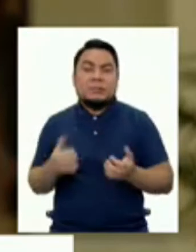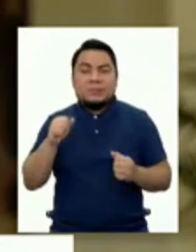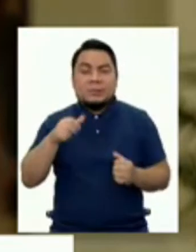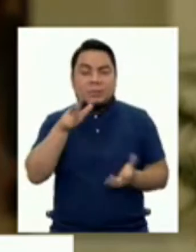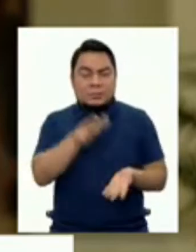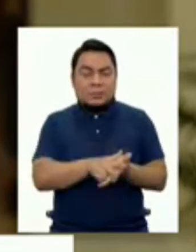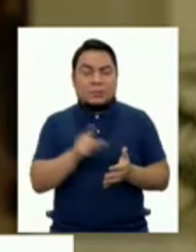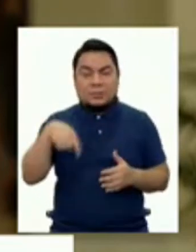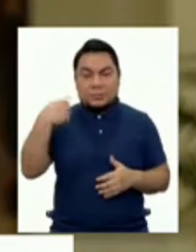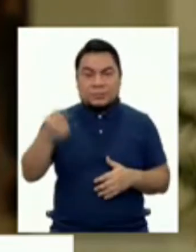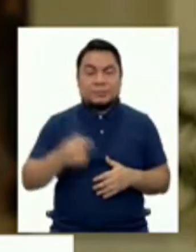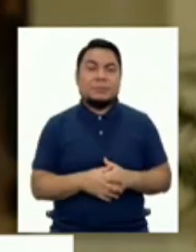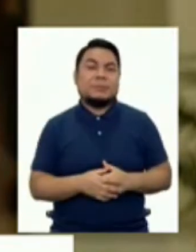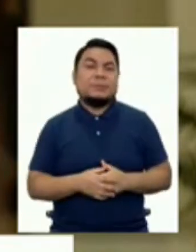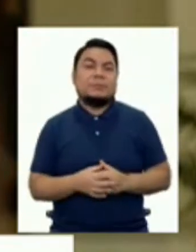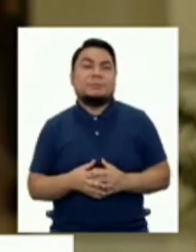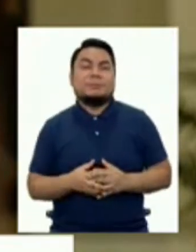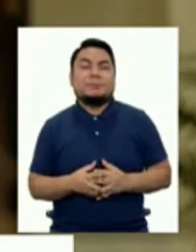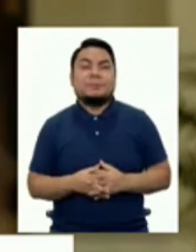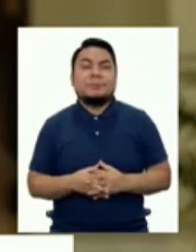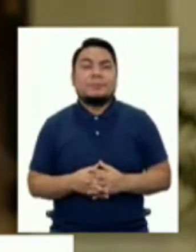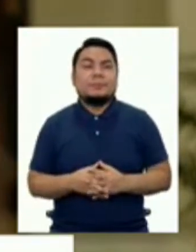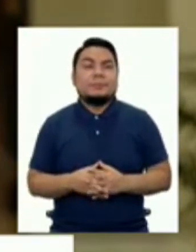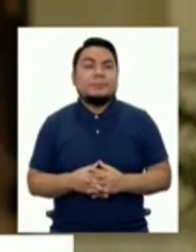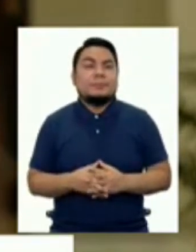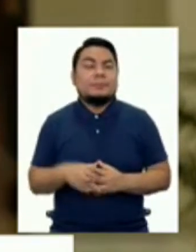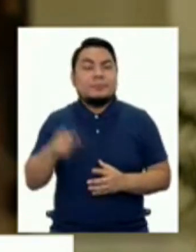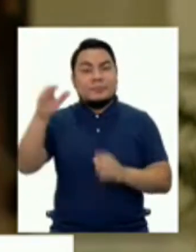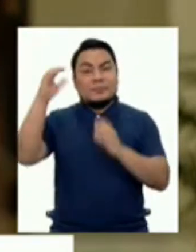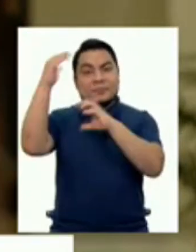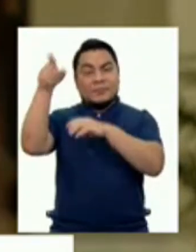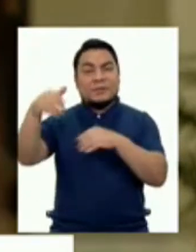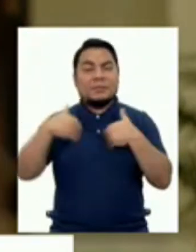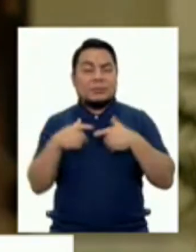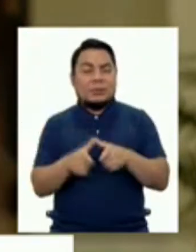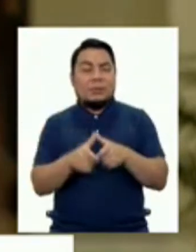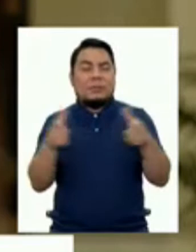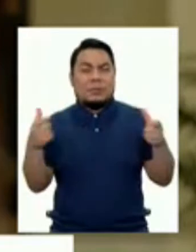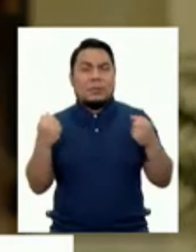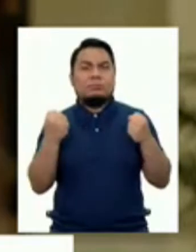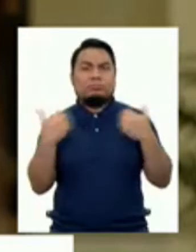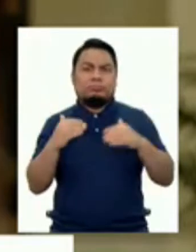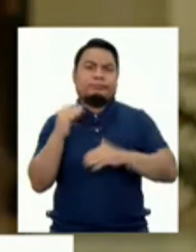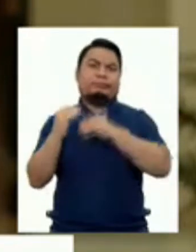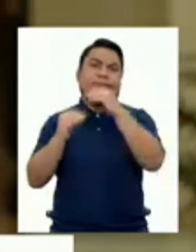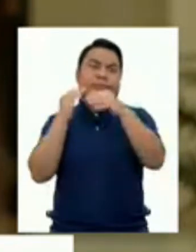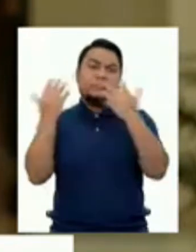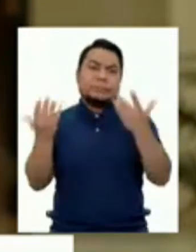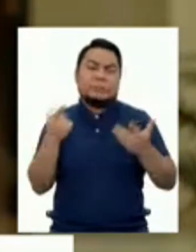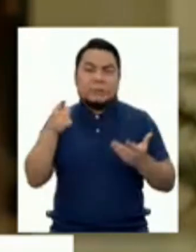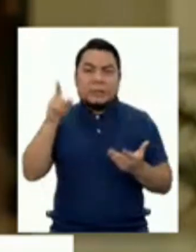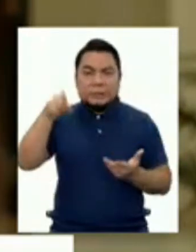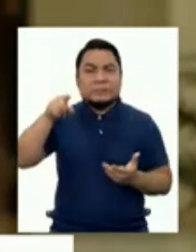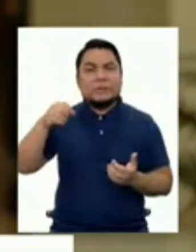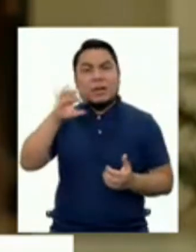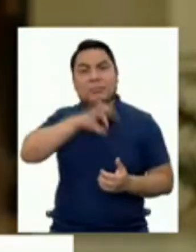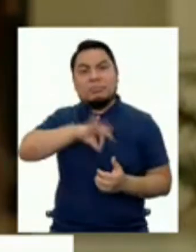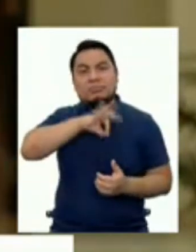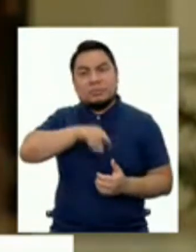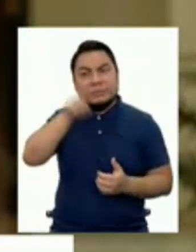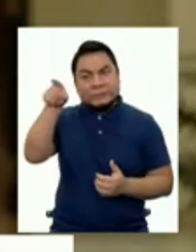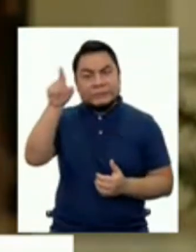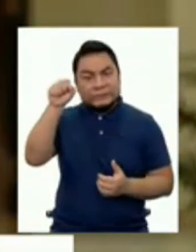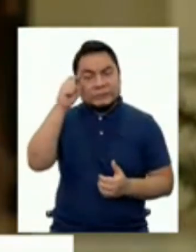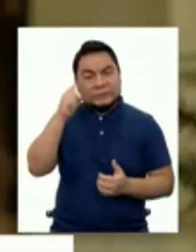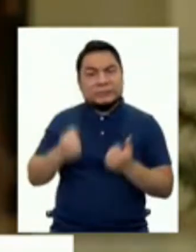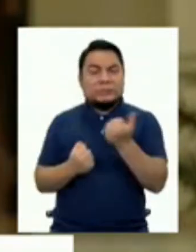a aprobar próximamente. La región Piura tiene un enorme potencial que hay que aprovecharlo al máximo